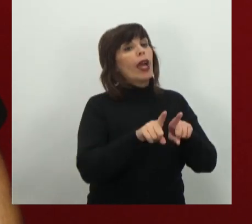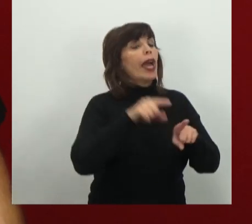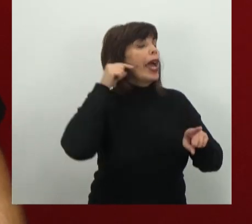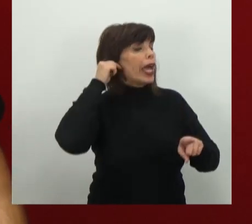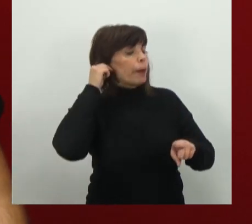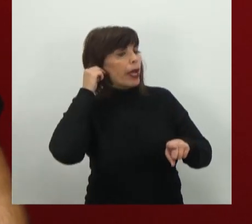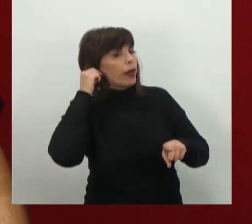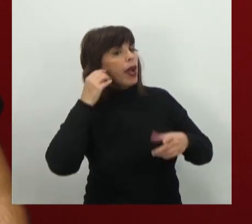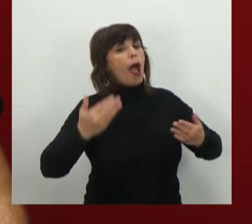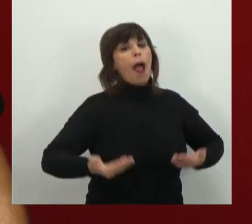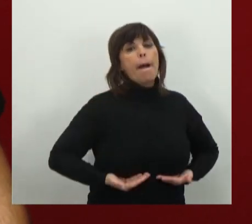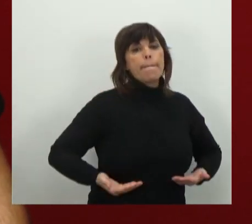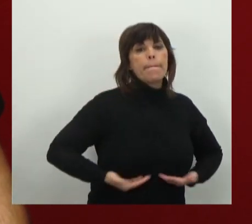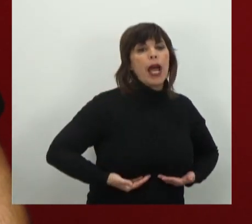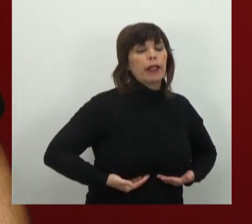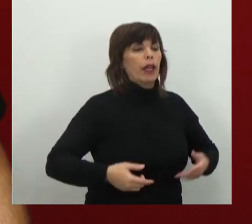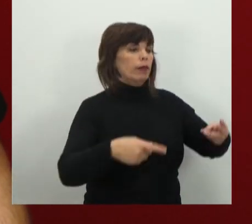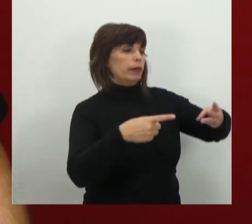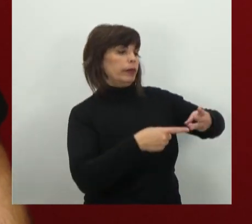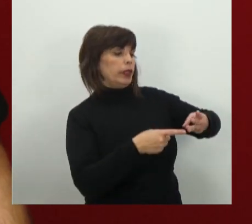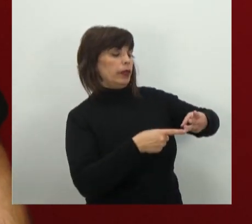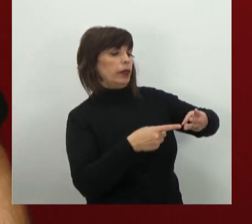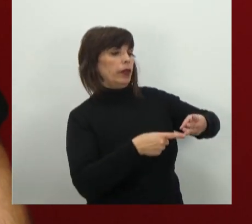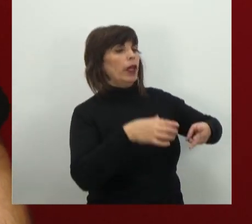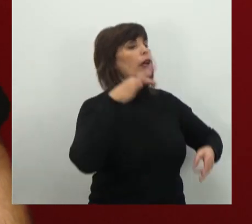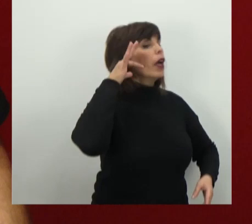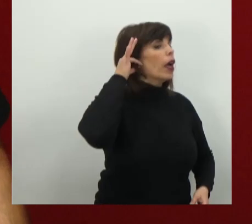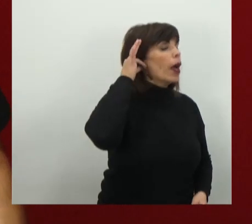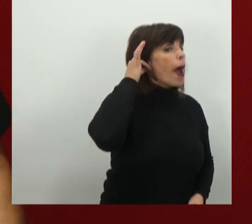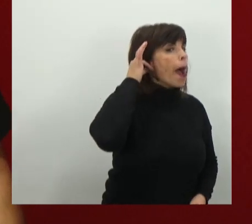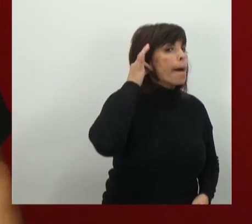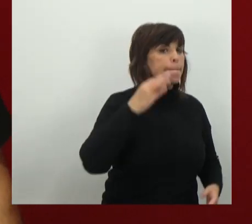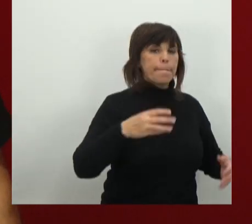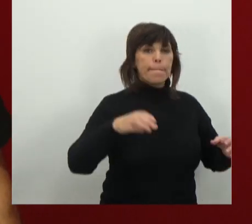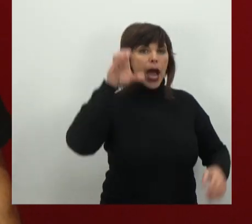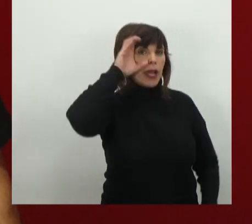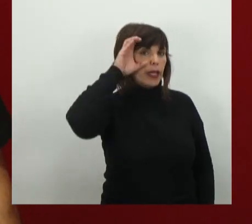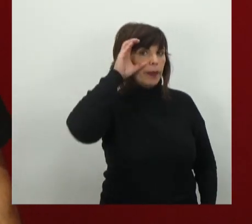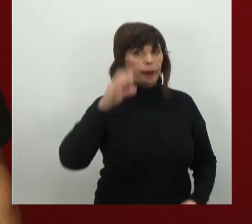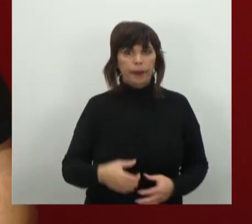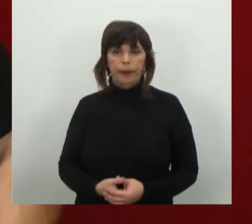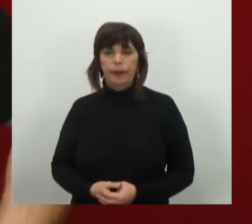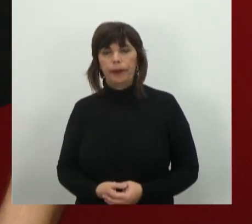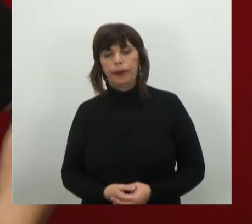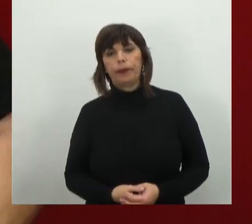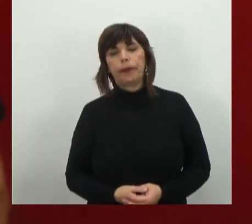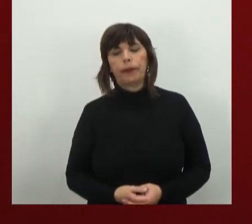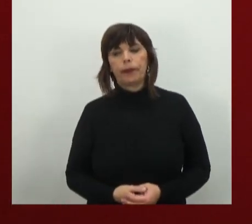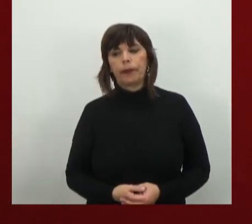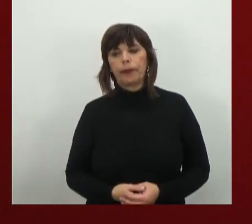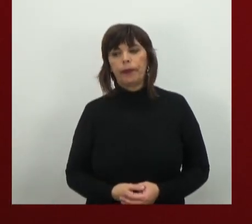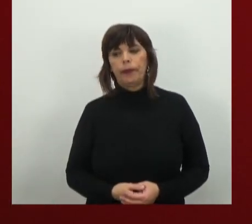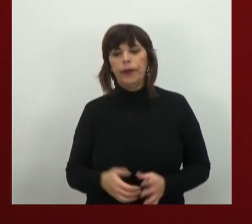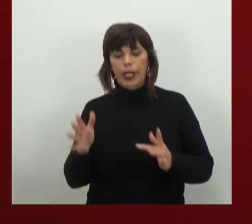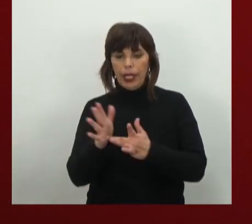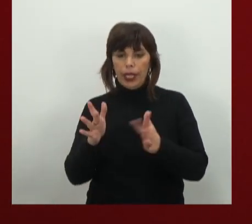María. Y dice la Biblia, en Lucas 10, 38, que aconteció que yendo de